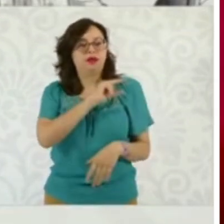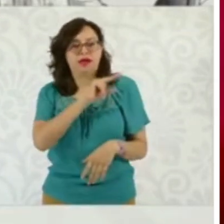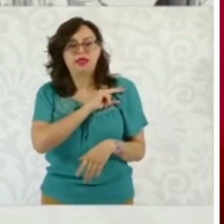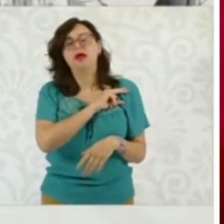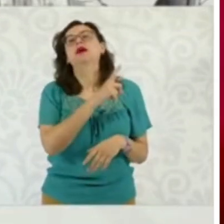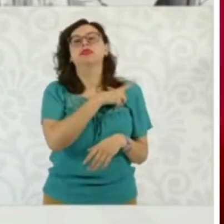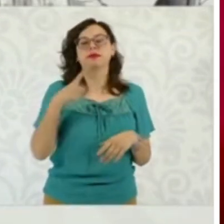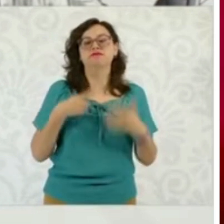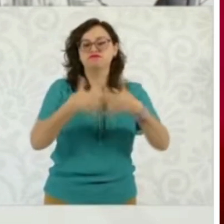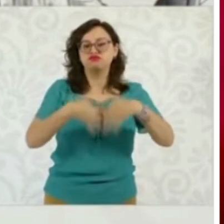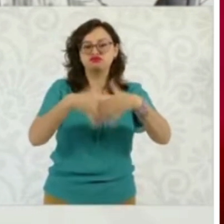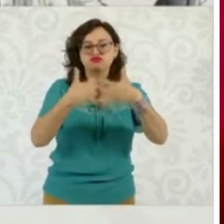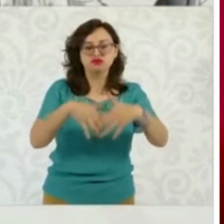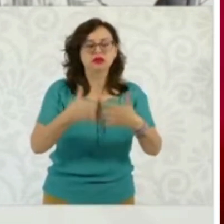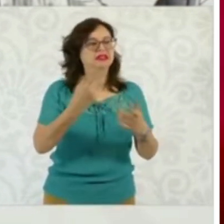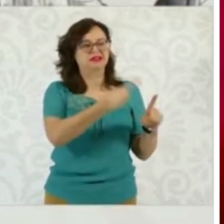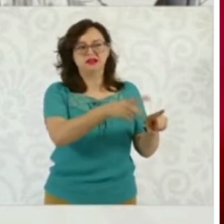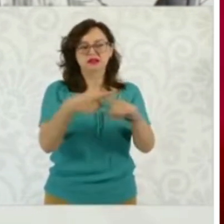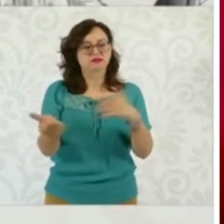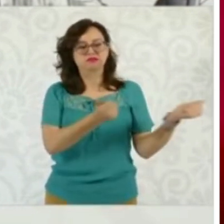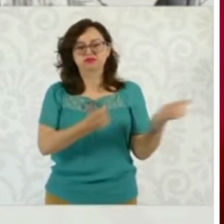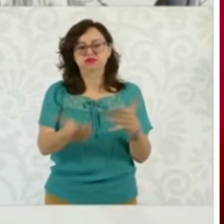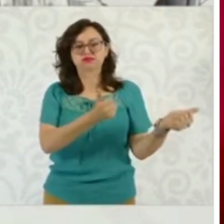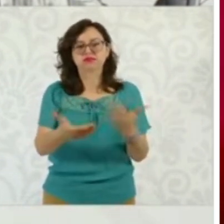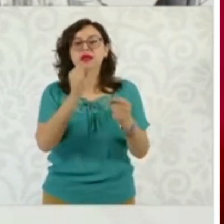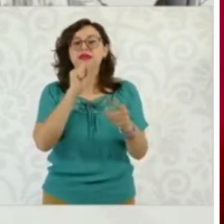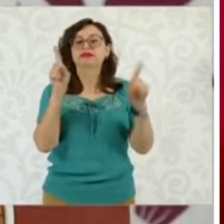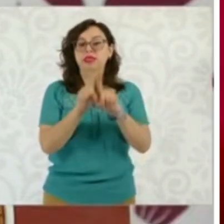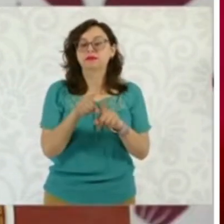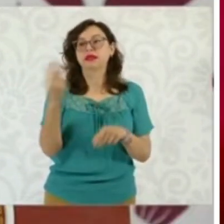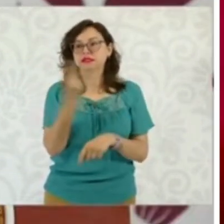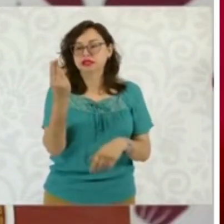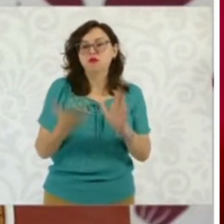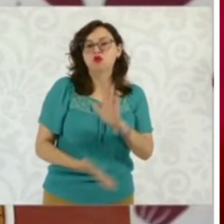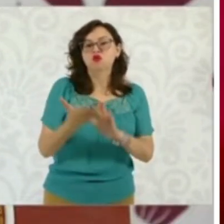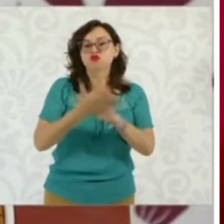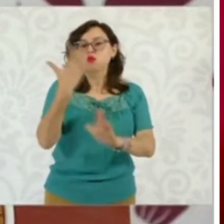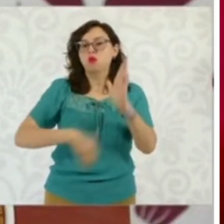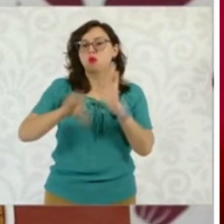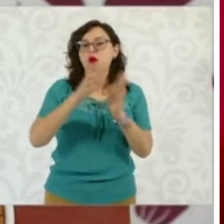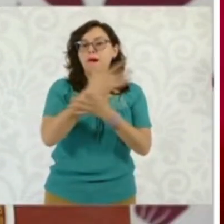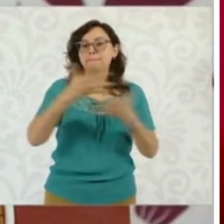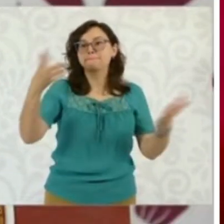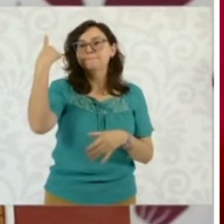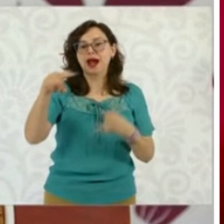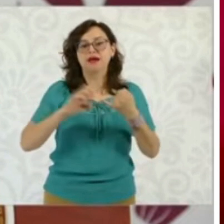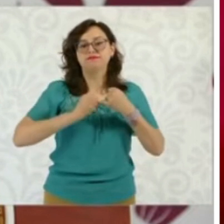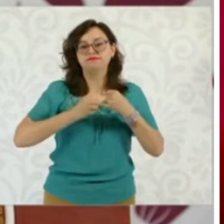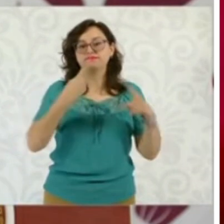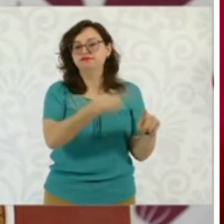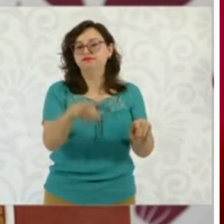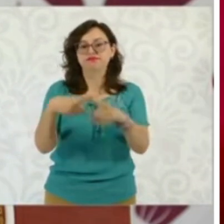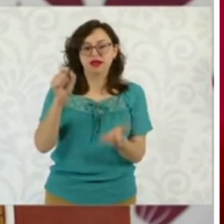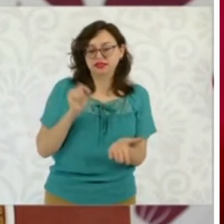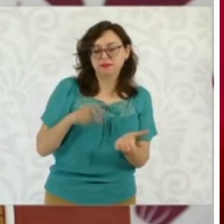muy importantes. Se va a hacer también un almacenamiento para granos, que también es importante, y otras acciones para fortalecer